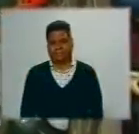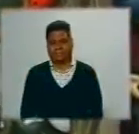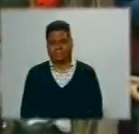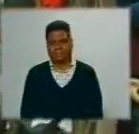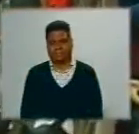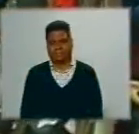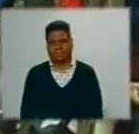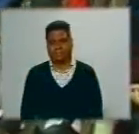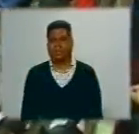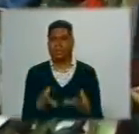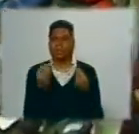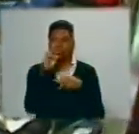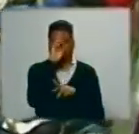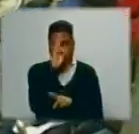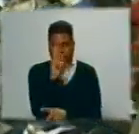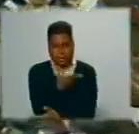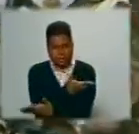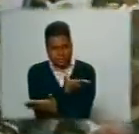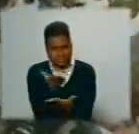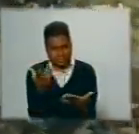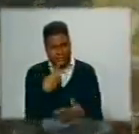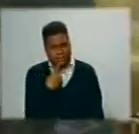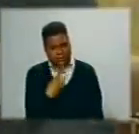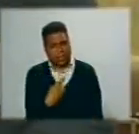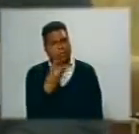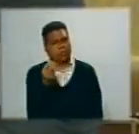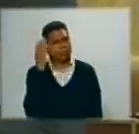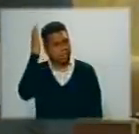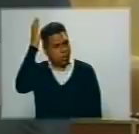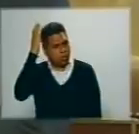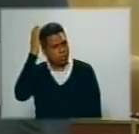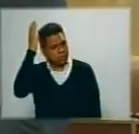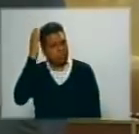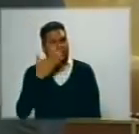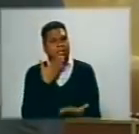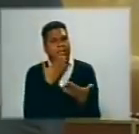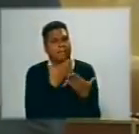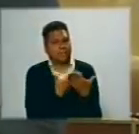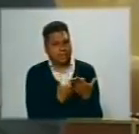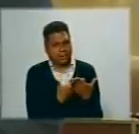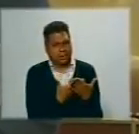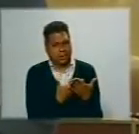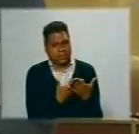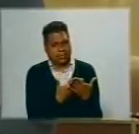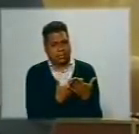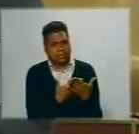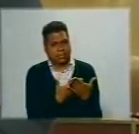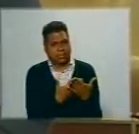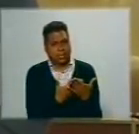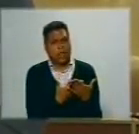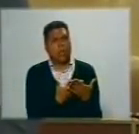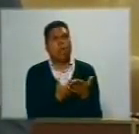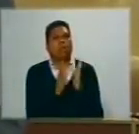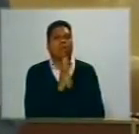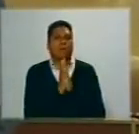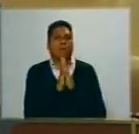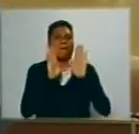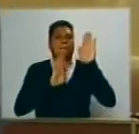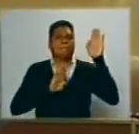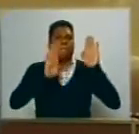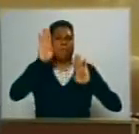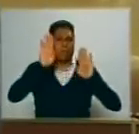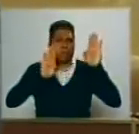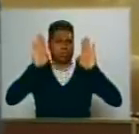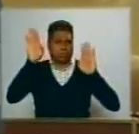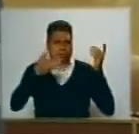Con muchísimo respeto, decía, y con muchísima conciencia, solicito que le demos un voto de confianza a este grupo de trabajo